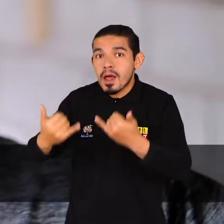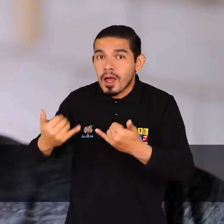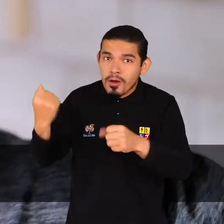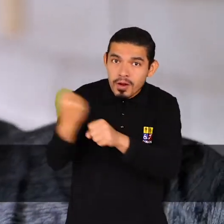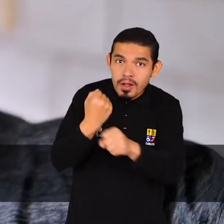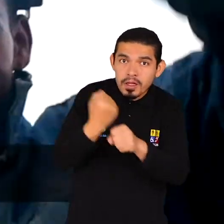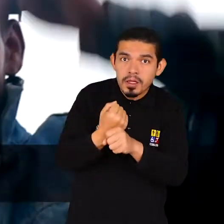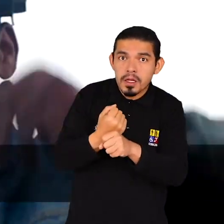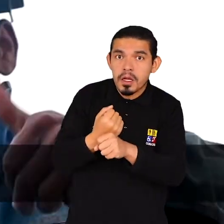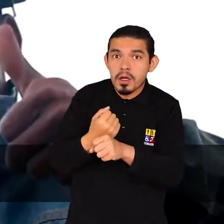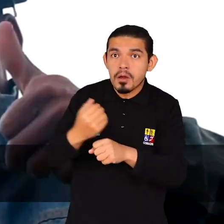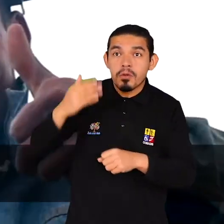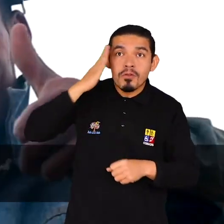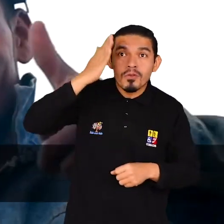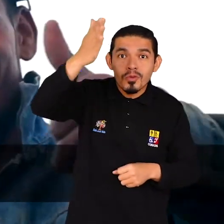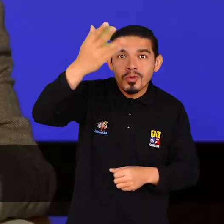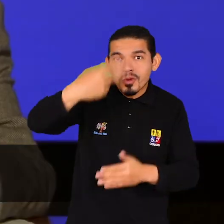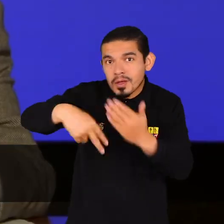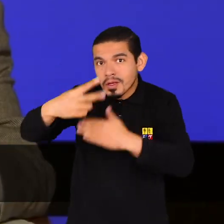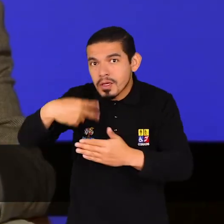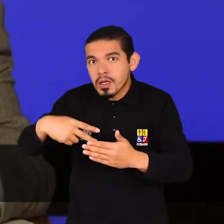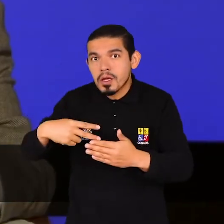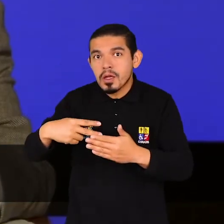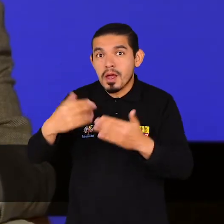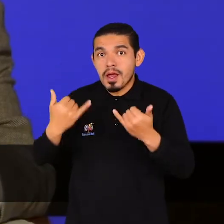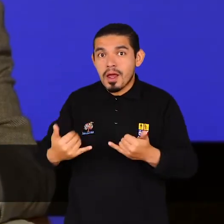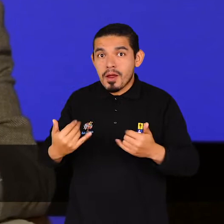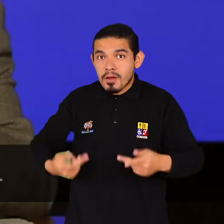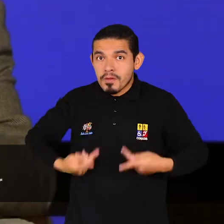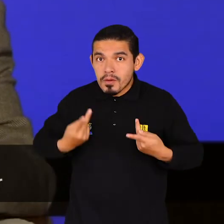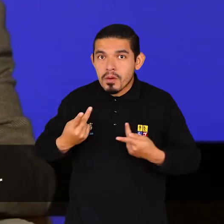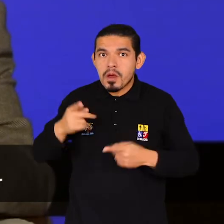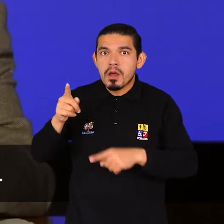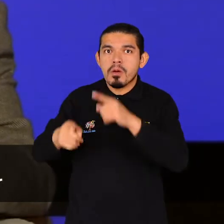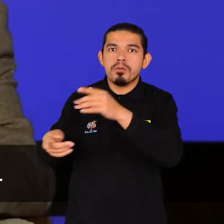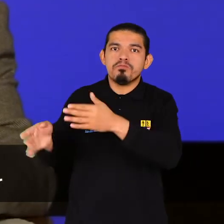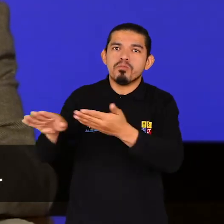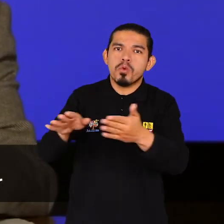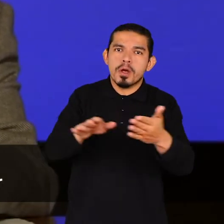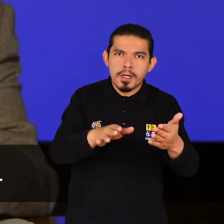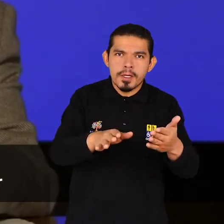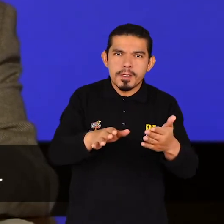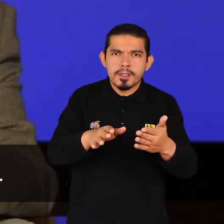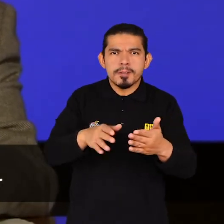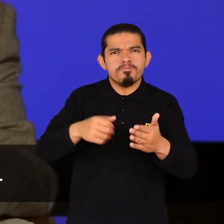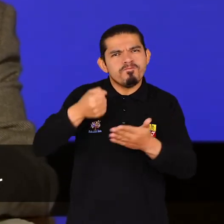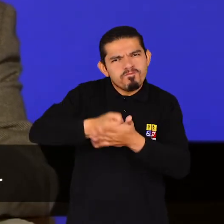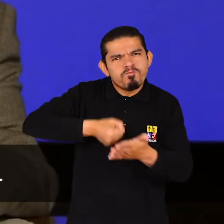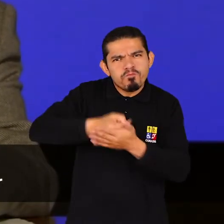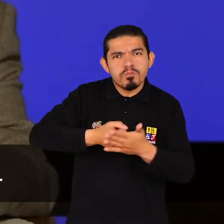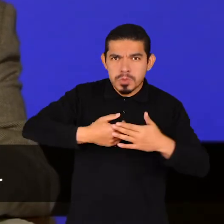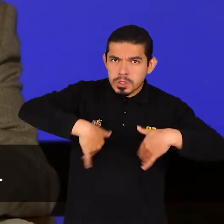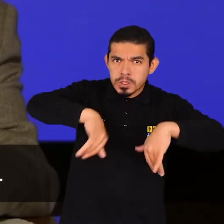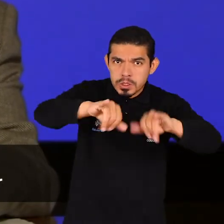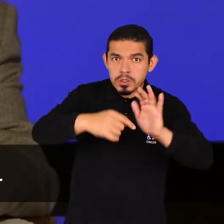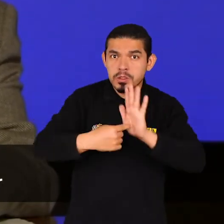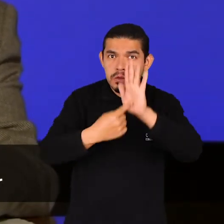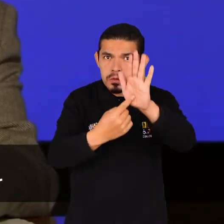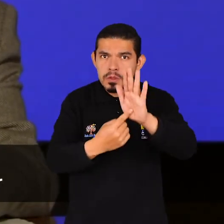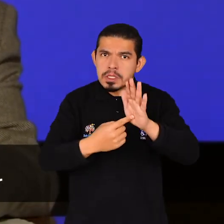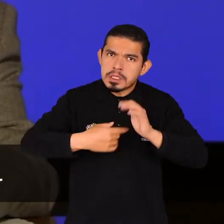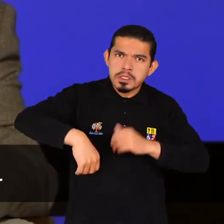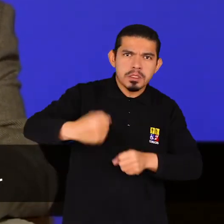están y los que vendrán, y por los que se han ido fundamentalmente, sigamos adelante con su ejemplo de esfuerzo y tesón y